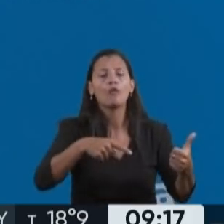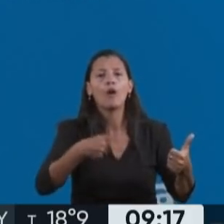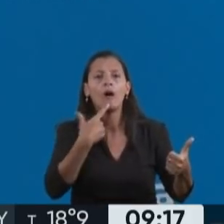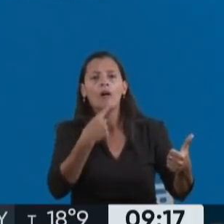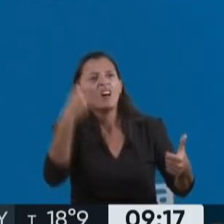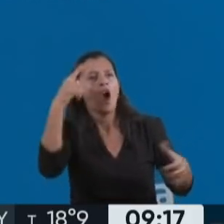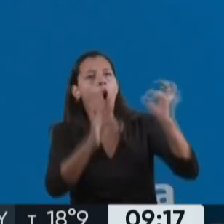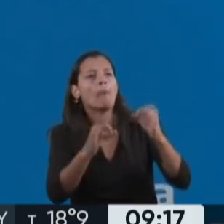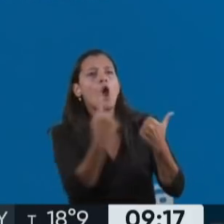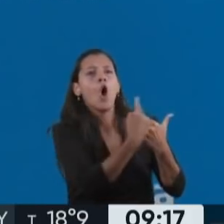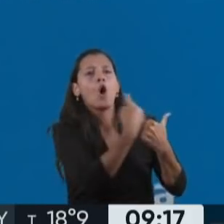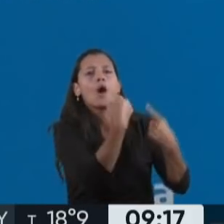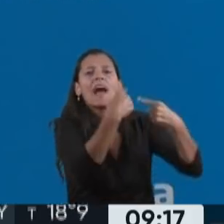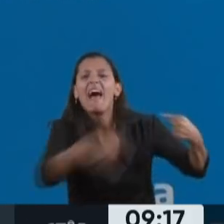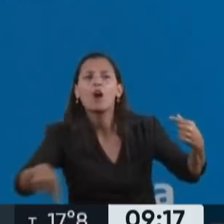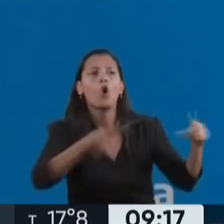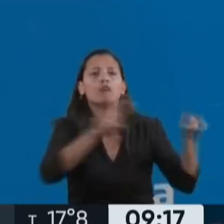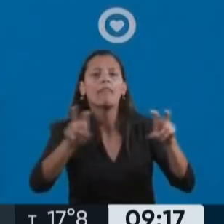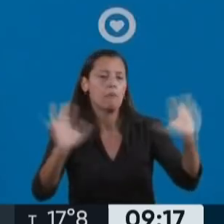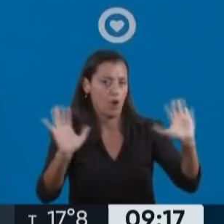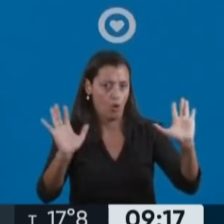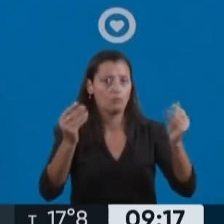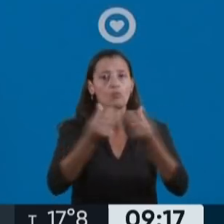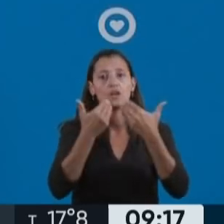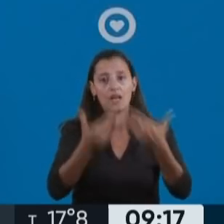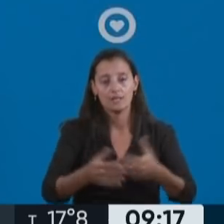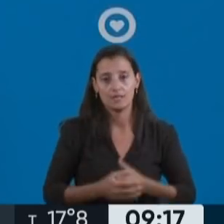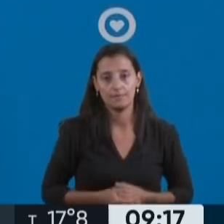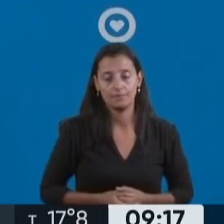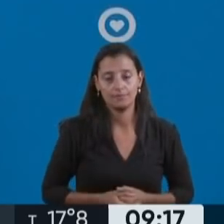diga alguien que quiera opinar sobre el tema. Muchas gracias.